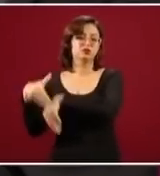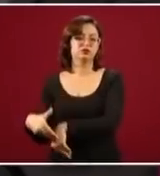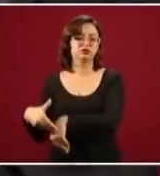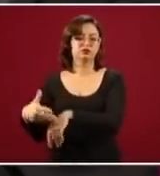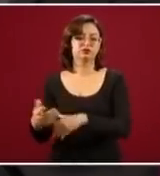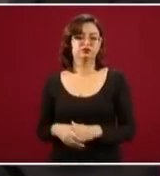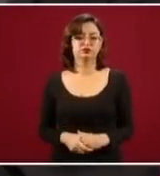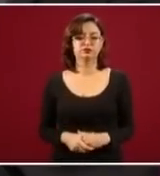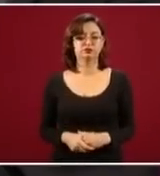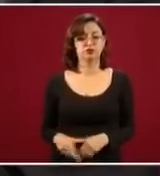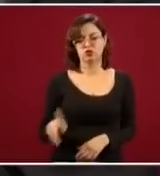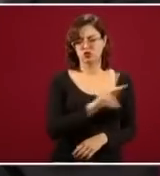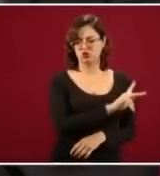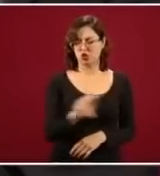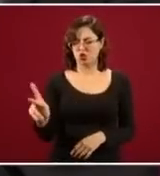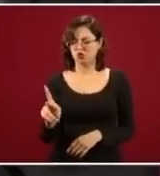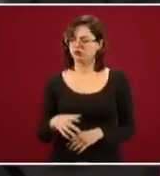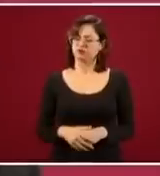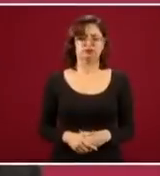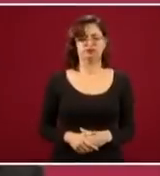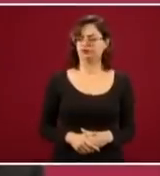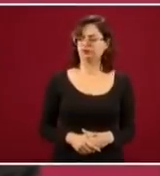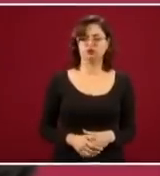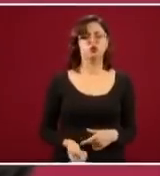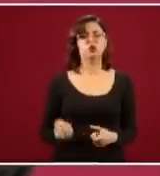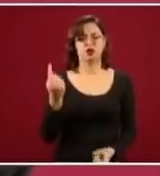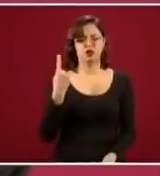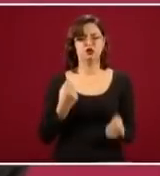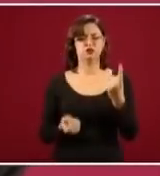No estoy generalizando.